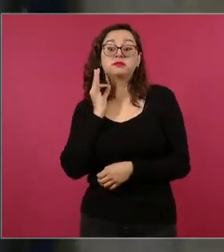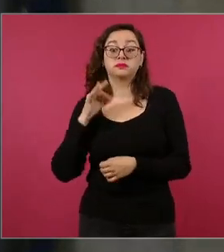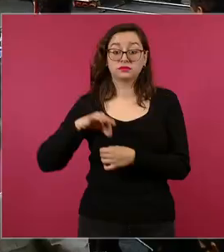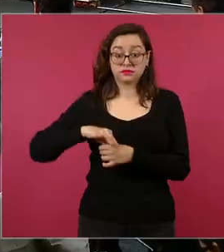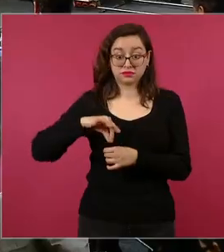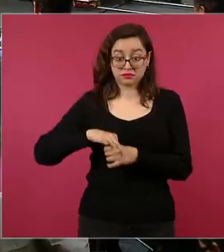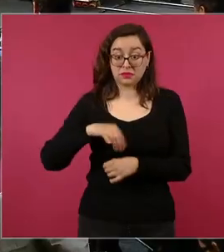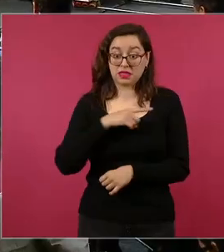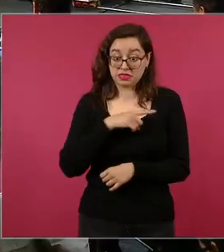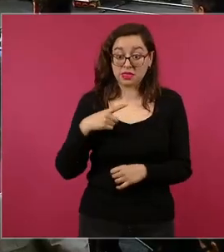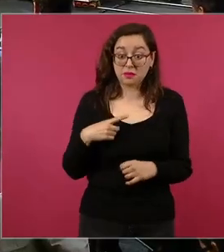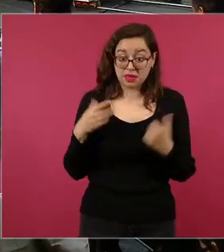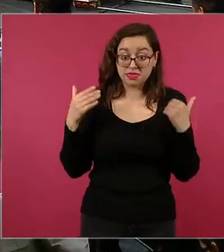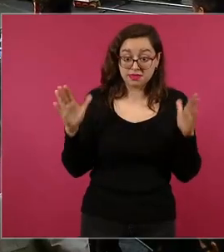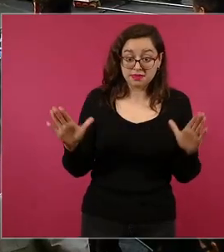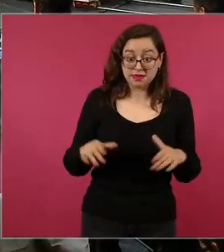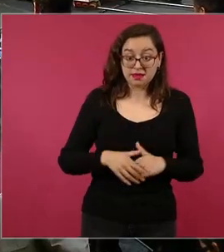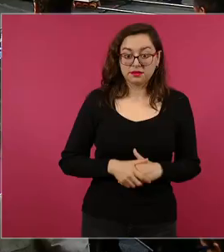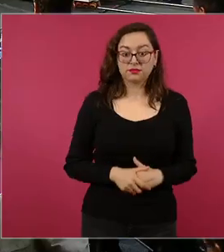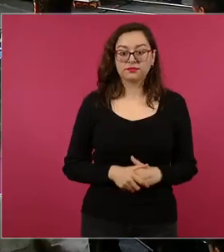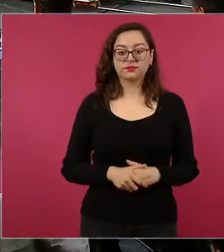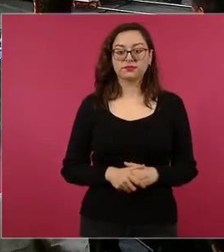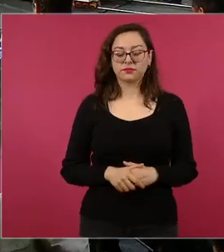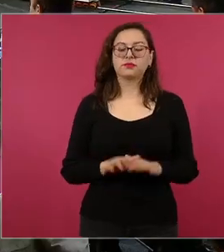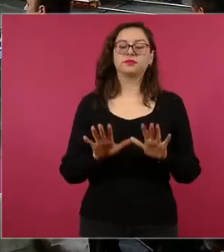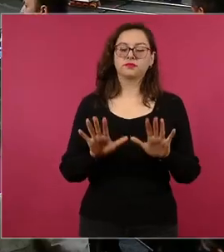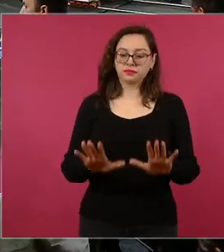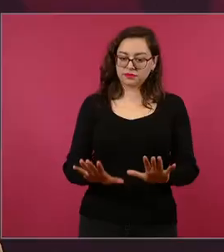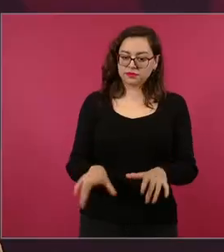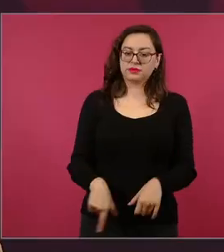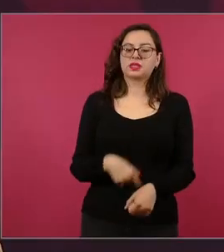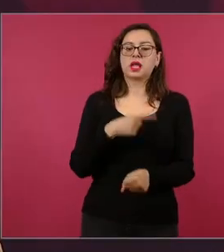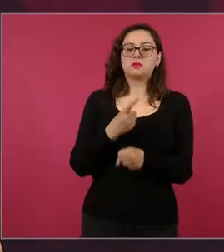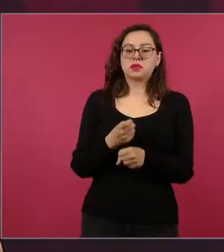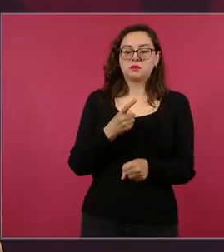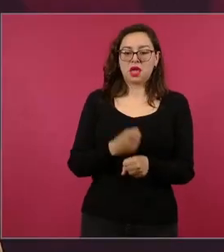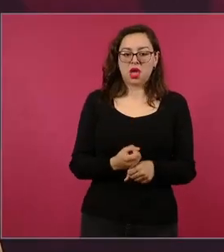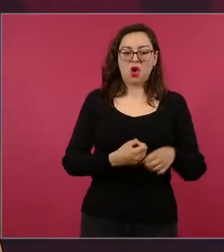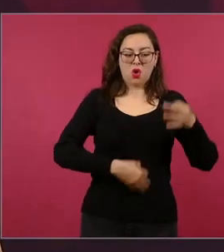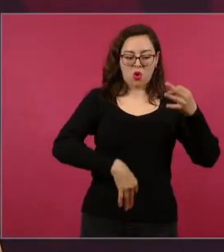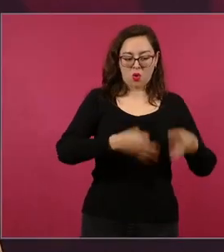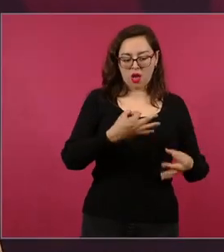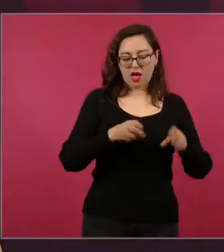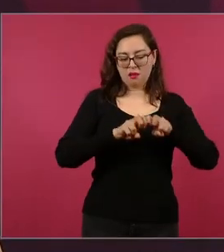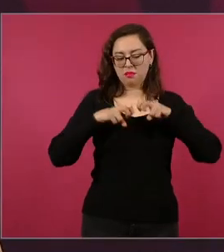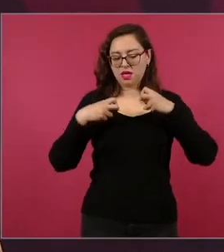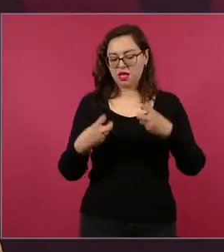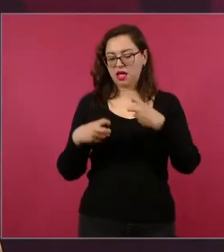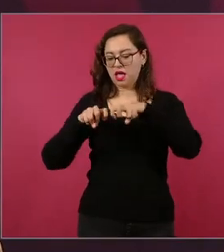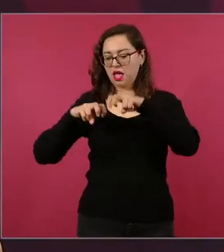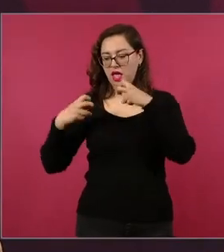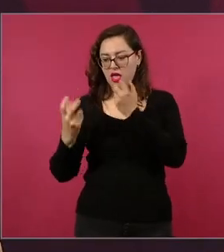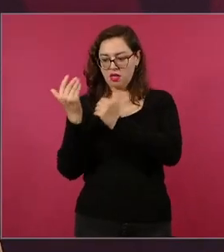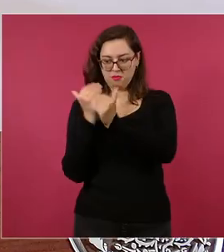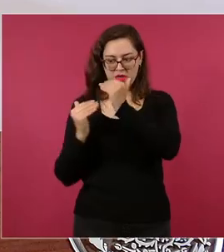popular? Bueno, primero los jueces, magistrados y ministros, ¿no? Y ya hacia adelante.